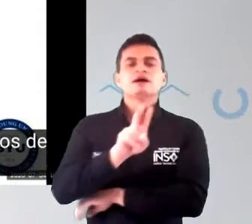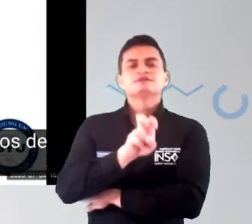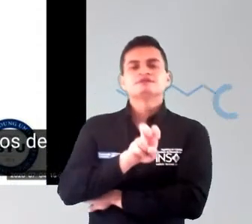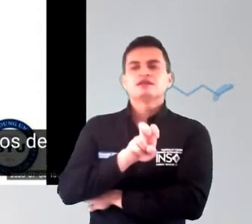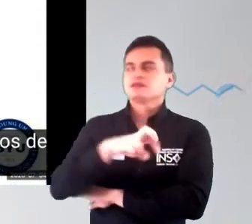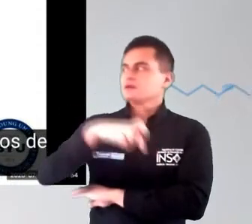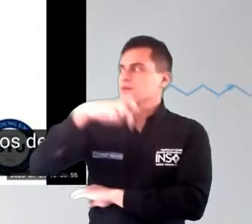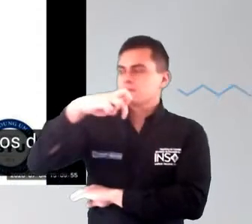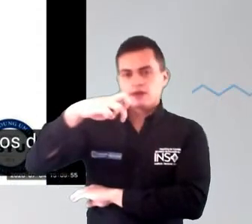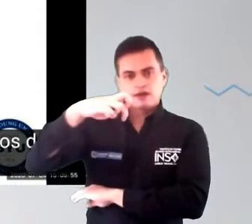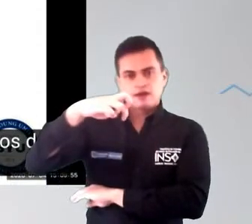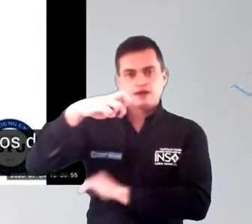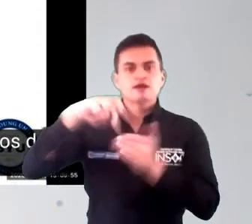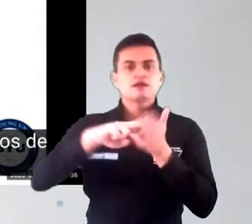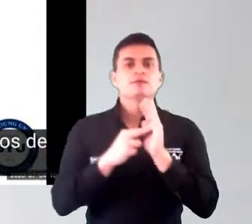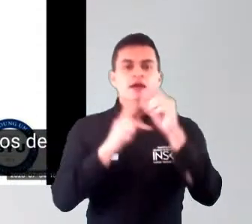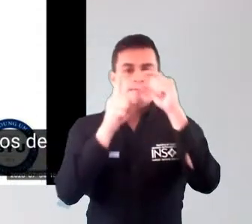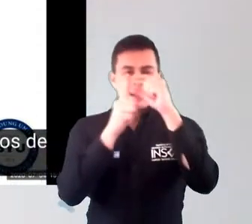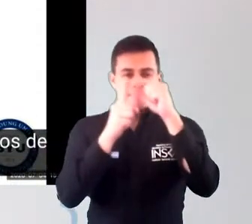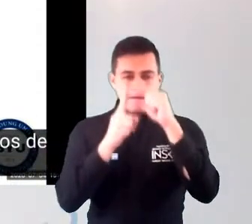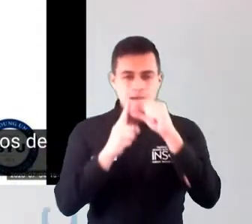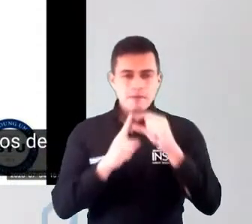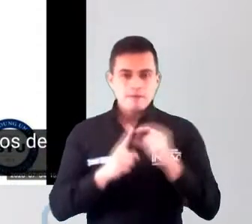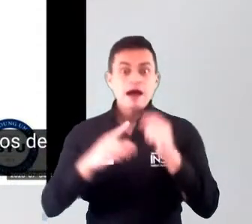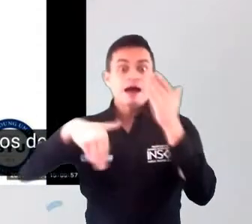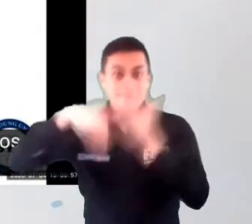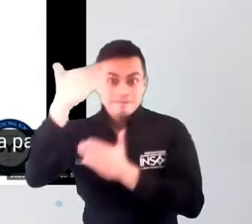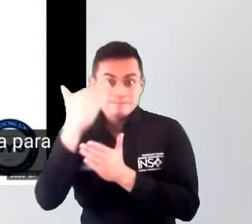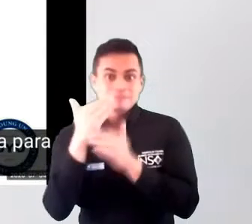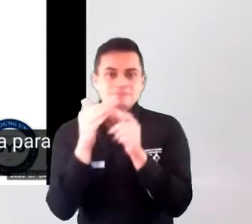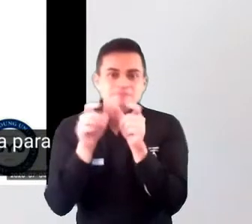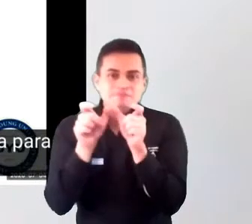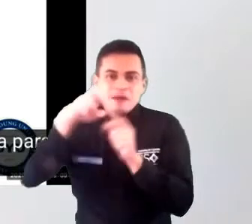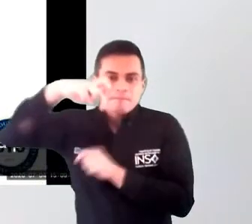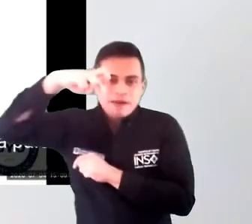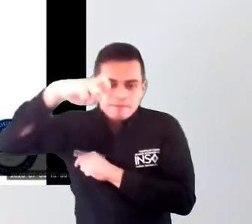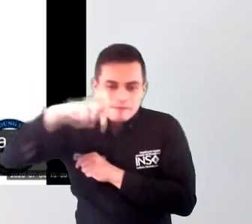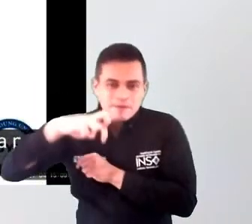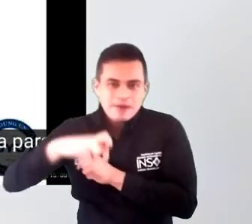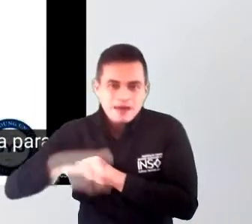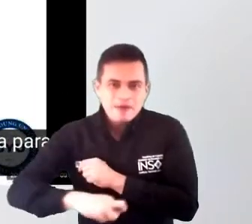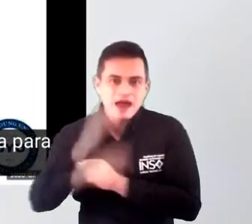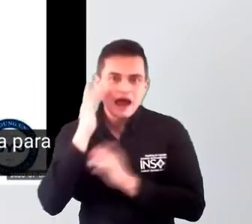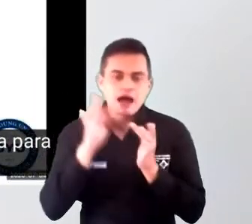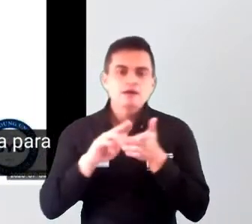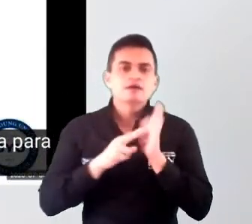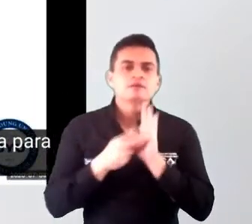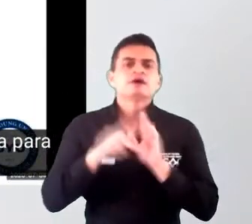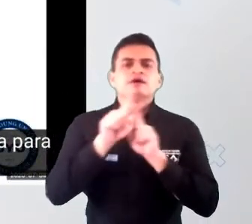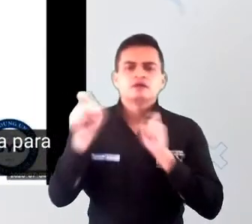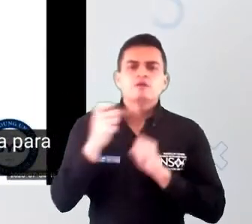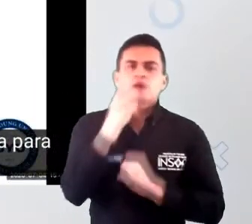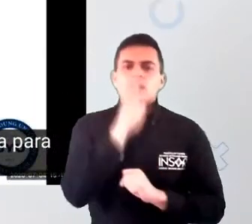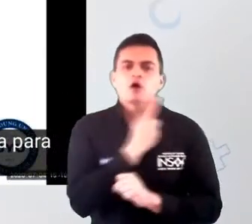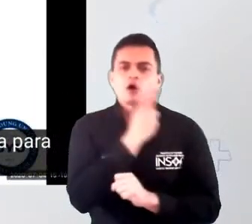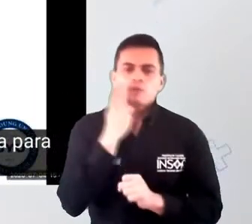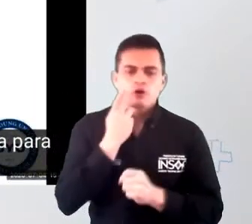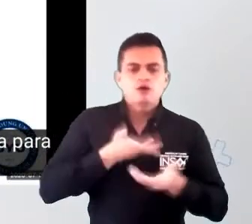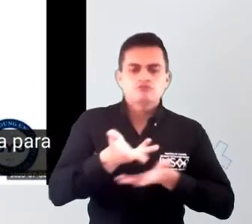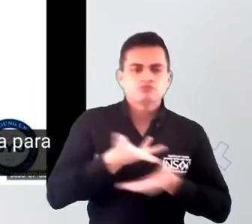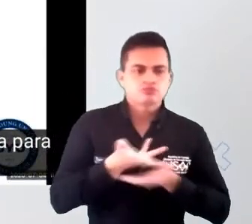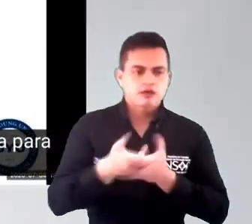que comienzan con P y que permiten ver los elementos de compromiso e interacción en sus clases.